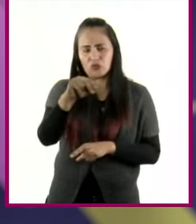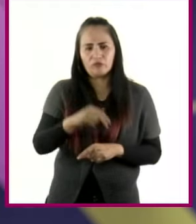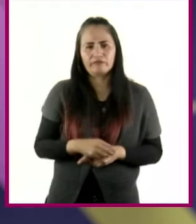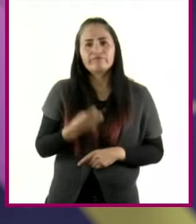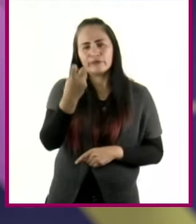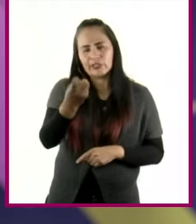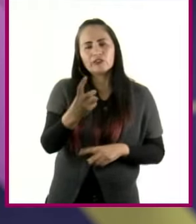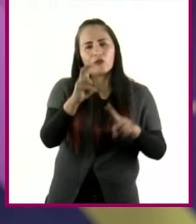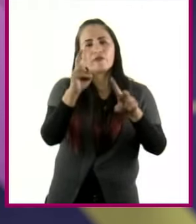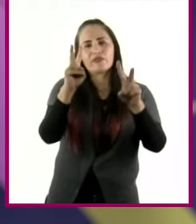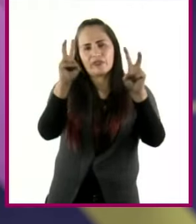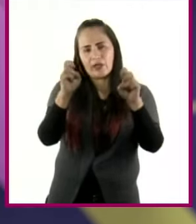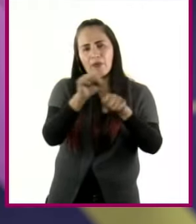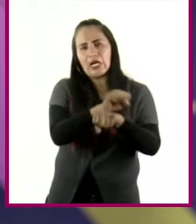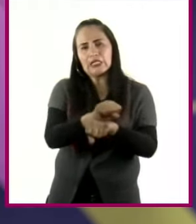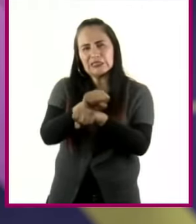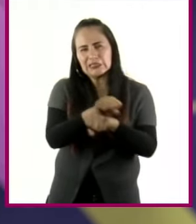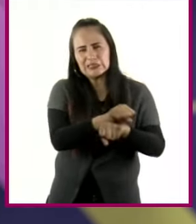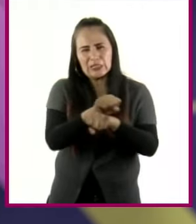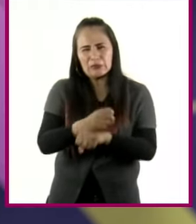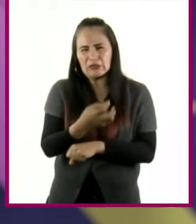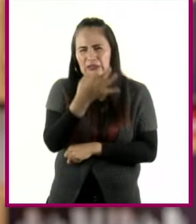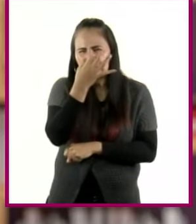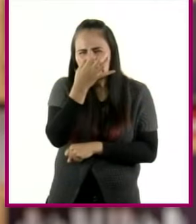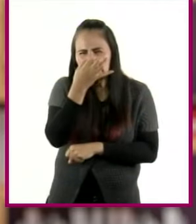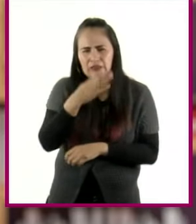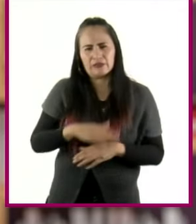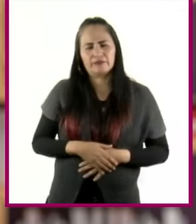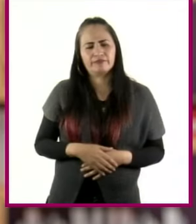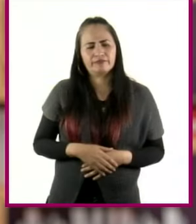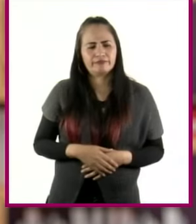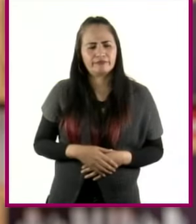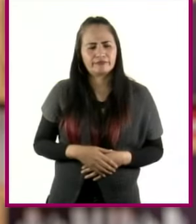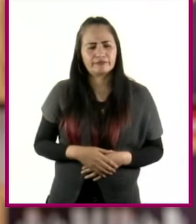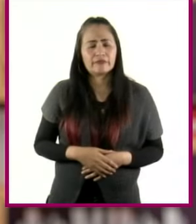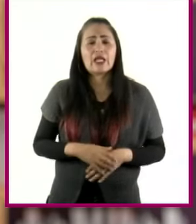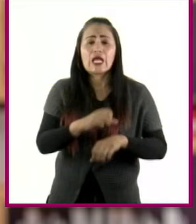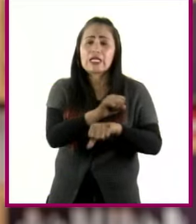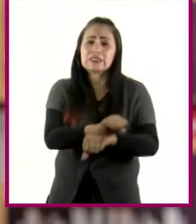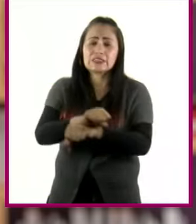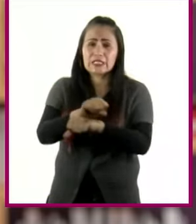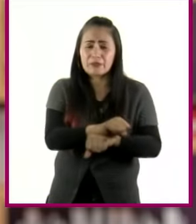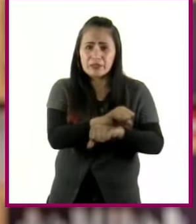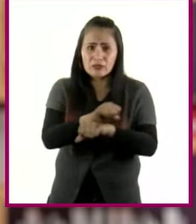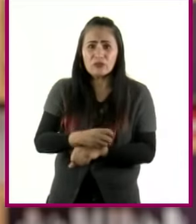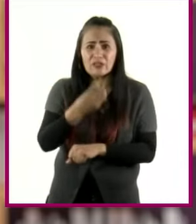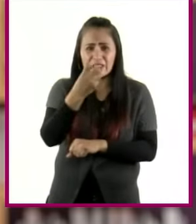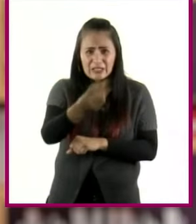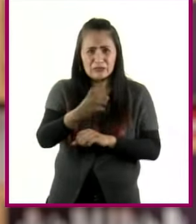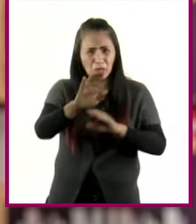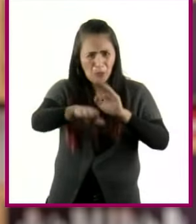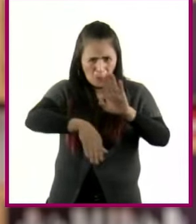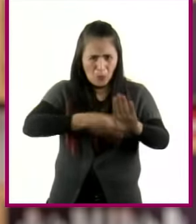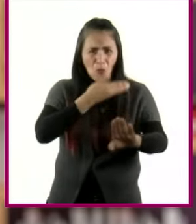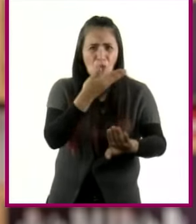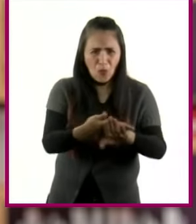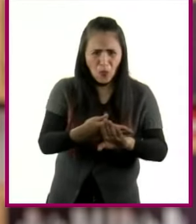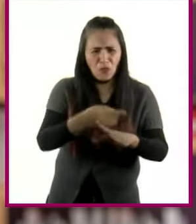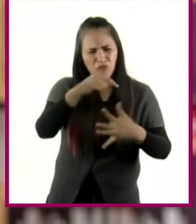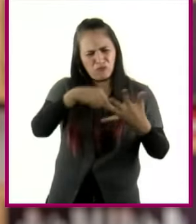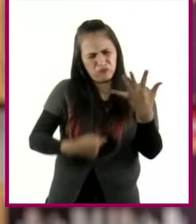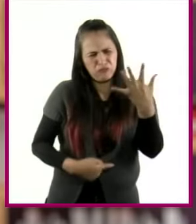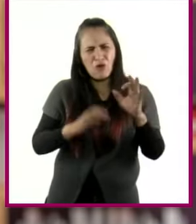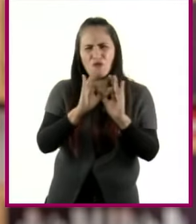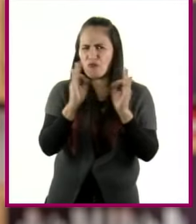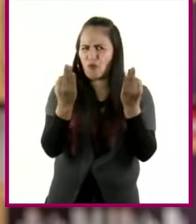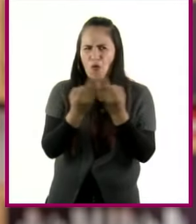tema de la esclavitud, estamos a un solo paso. La esclavitud es una forma de violencia que se manifiesta de múltiples maneras y